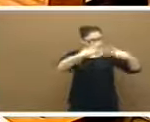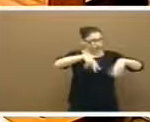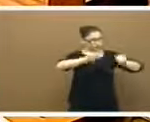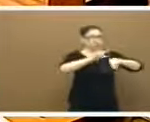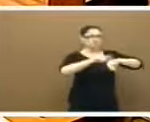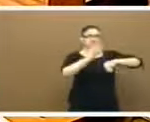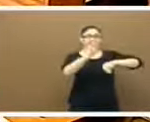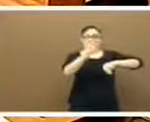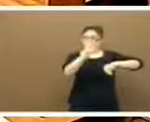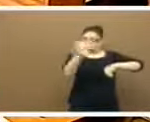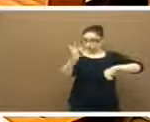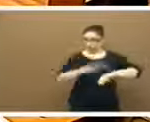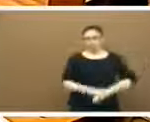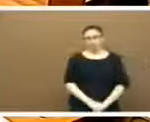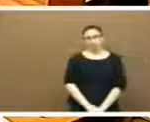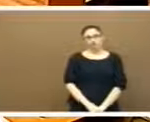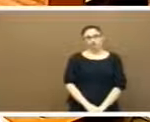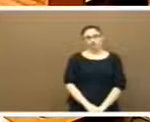3 minutos.